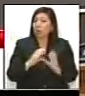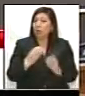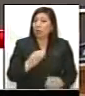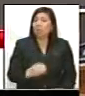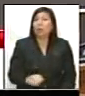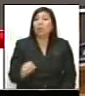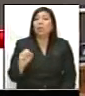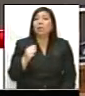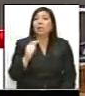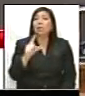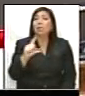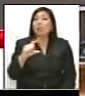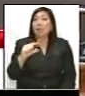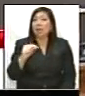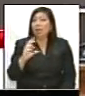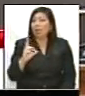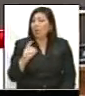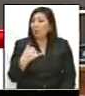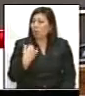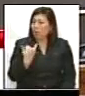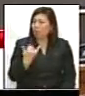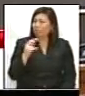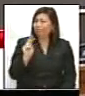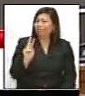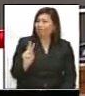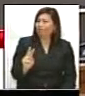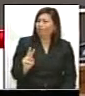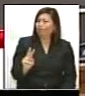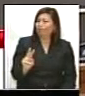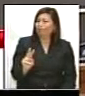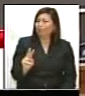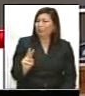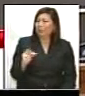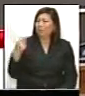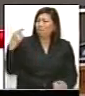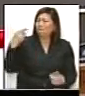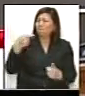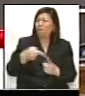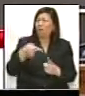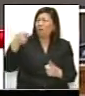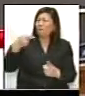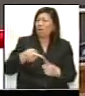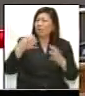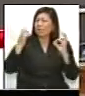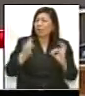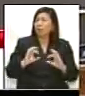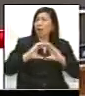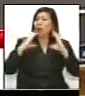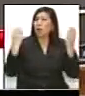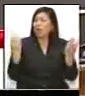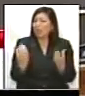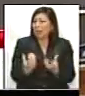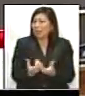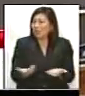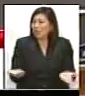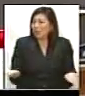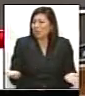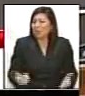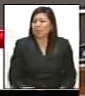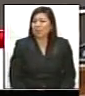Luz Salgado, hoy seguimos viendo que hay un ataque frontal al Congreso. Y sobre